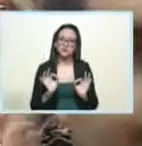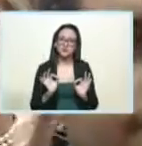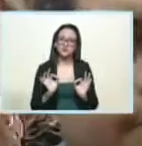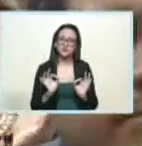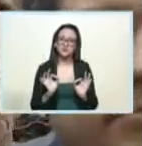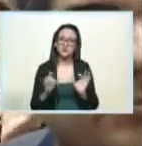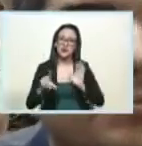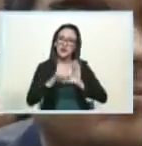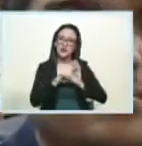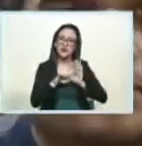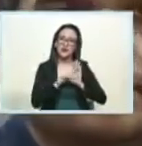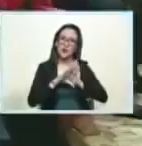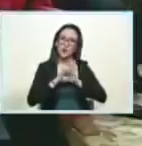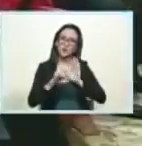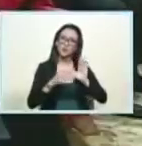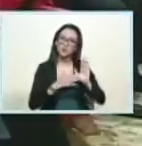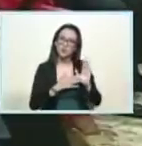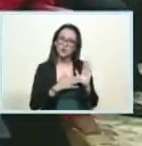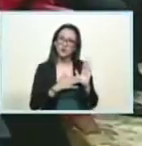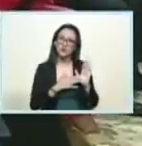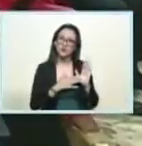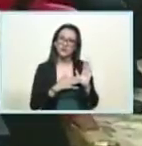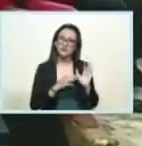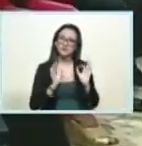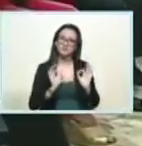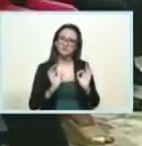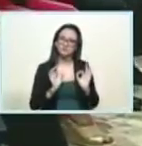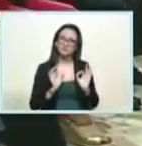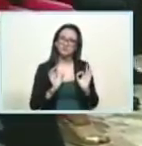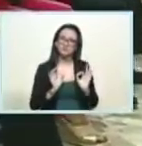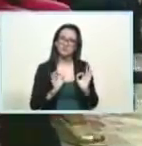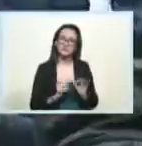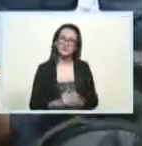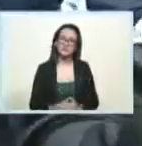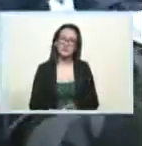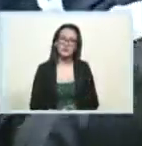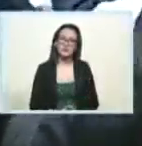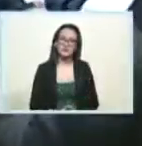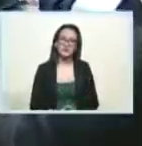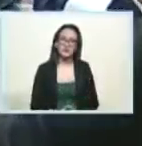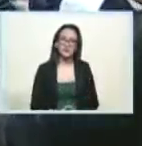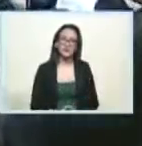necesarias, legales, constitucionales, legítimas.